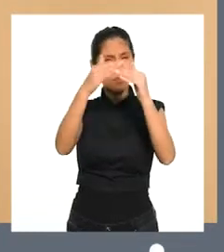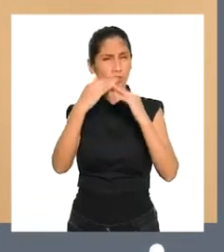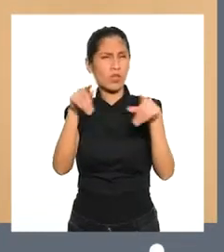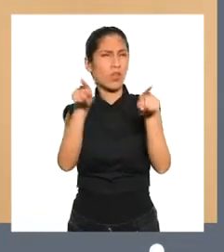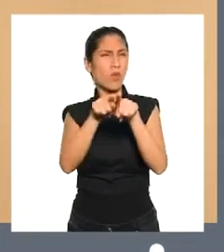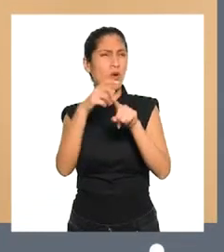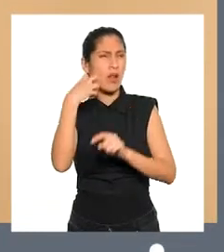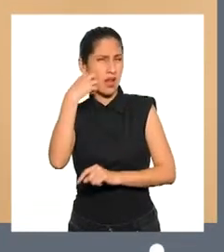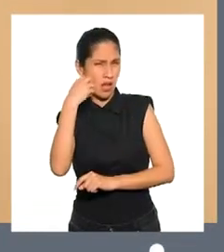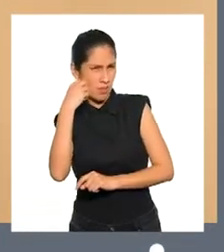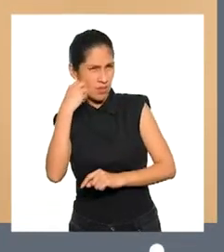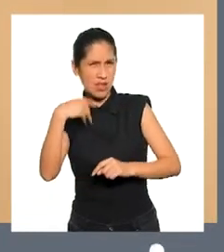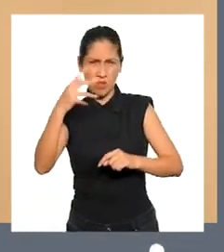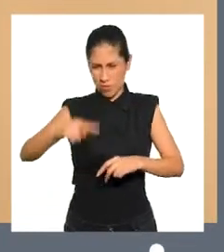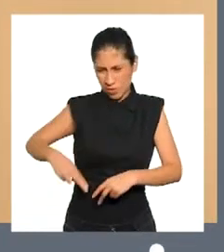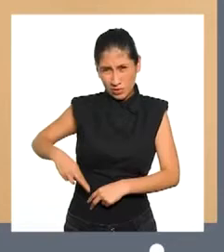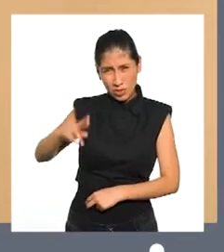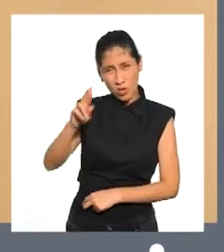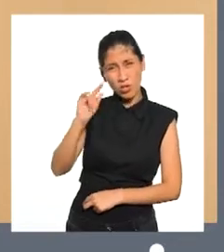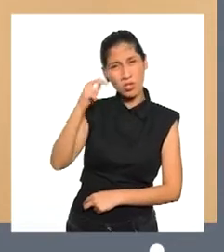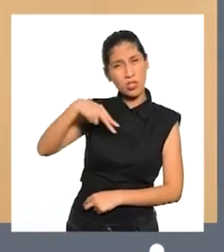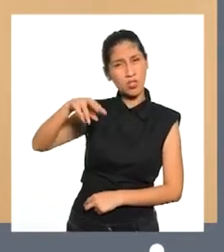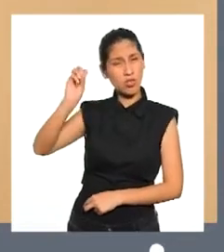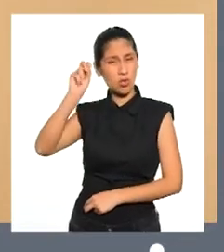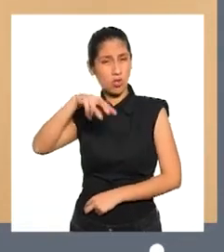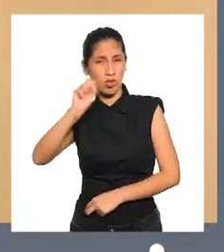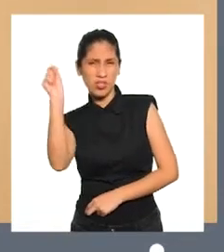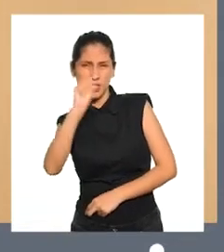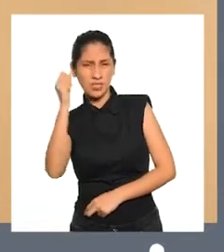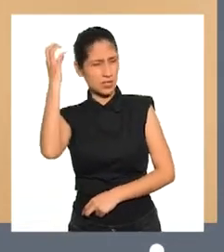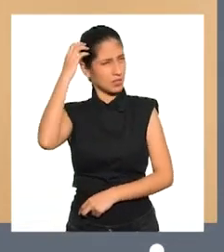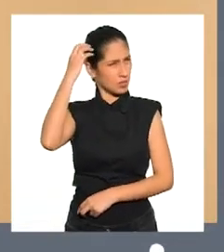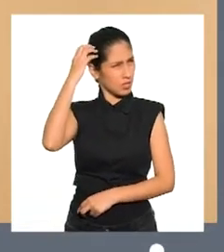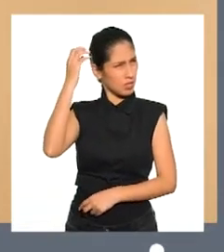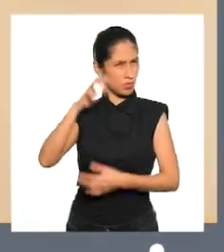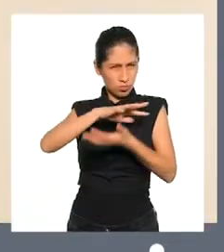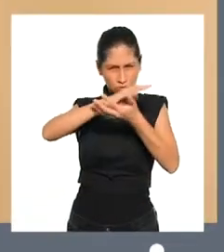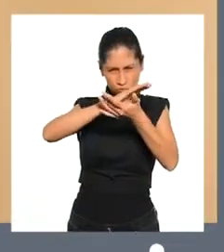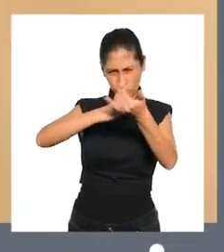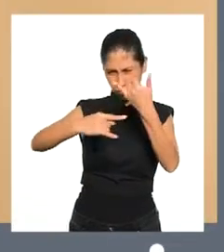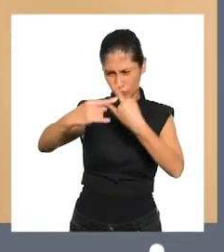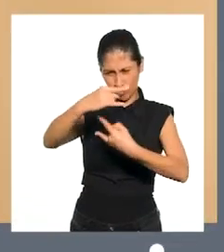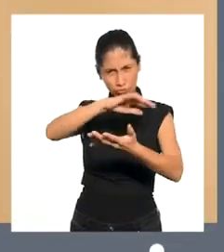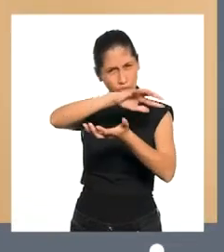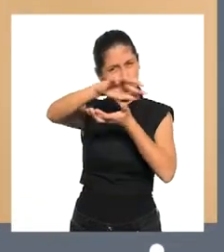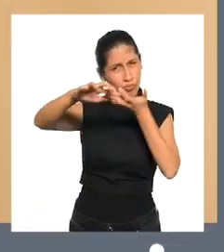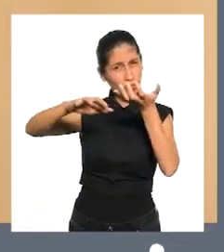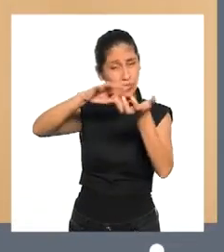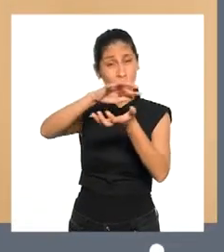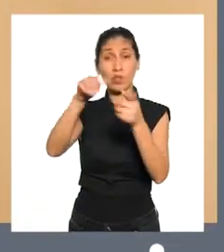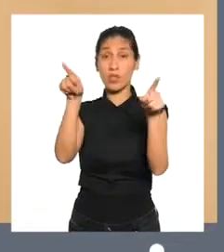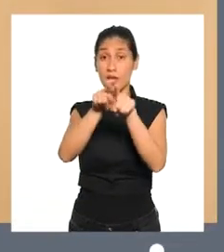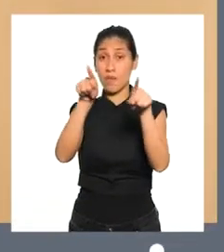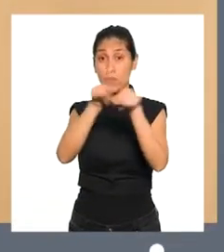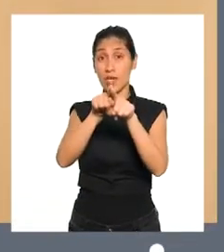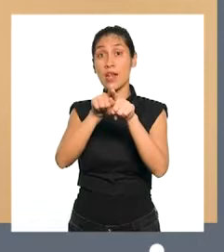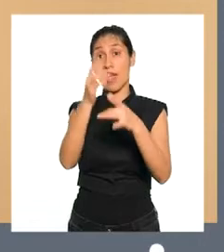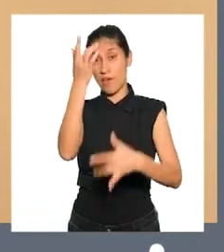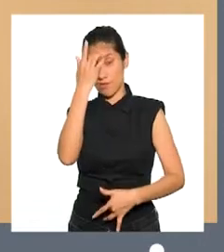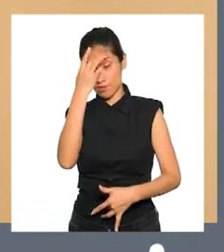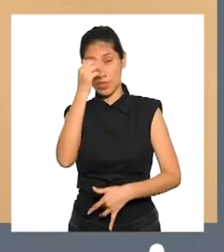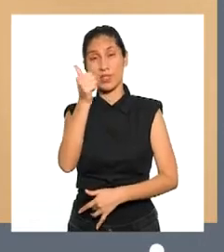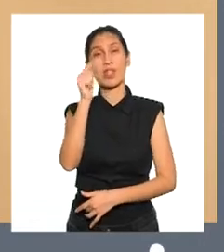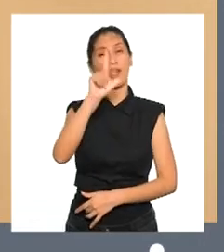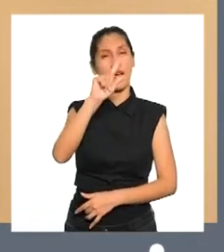la piel, los riñones, el cerebro, pulmones, articulaciones. El Alzheimer es una enfermedad mental